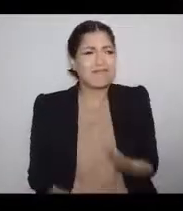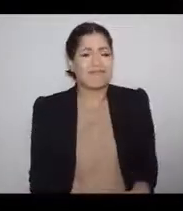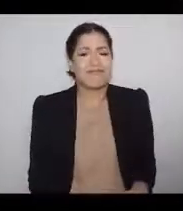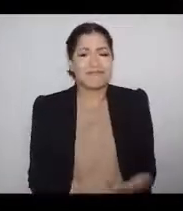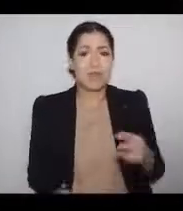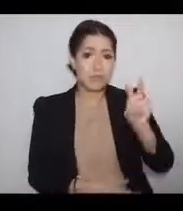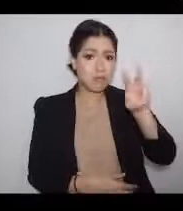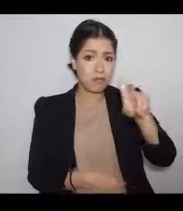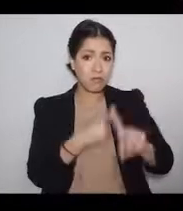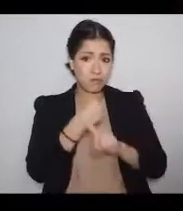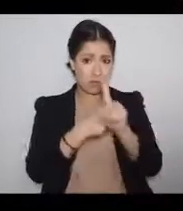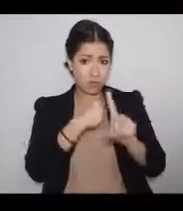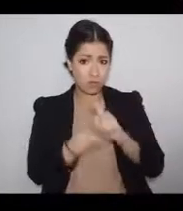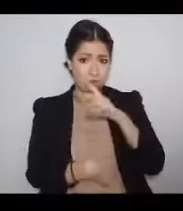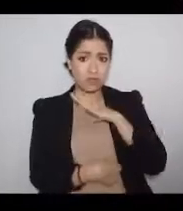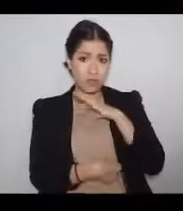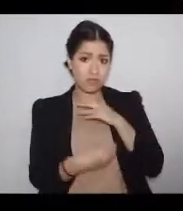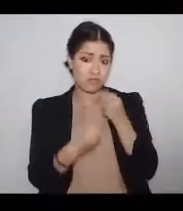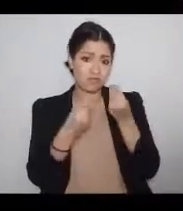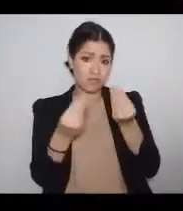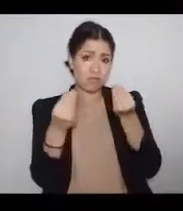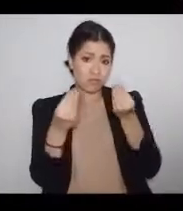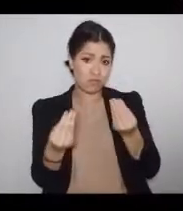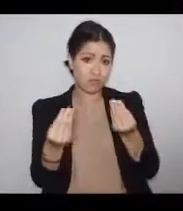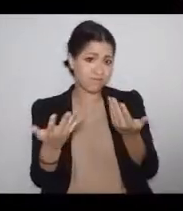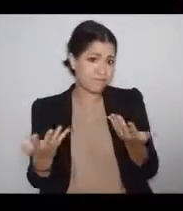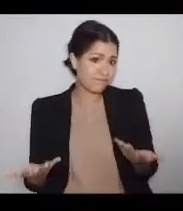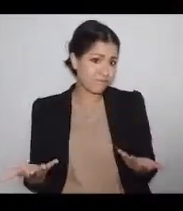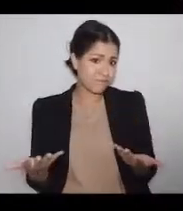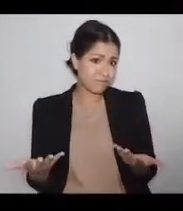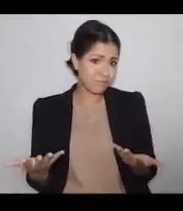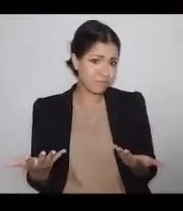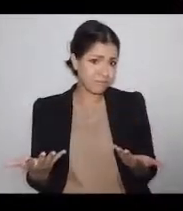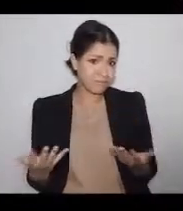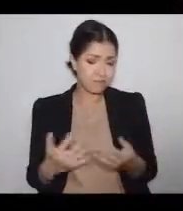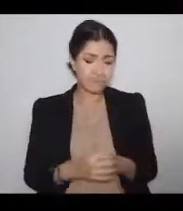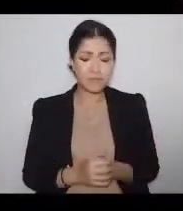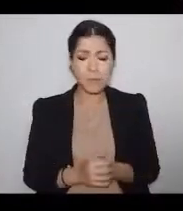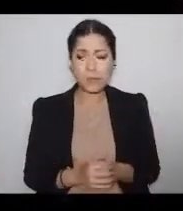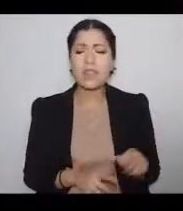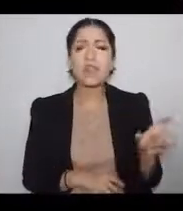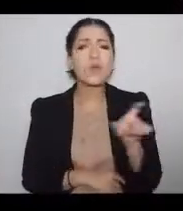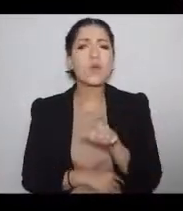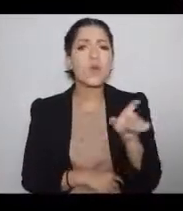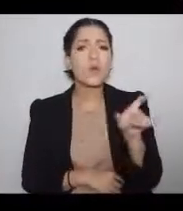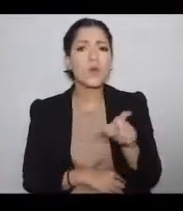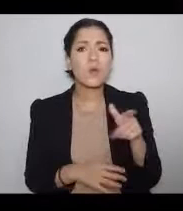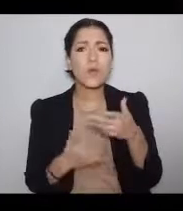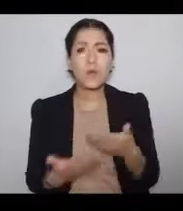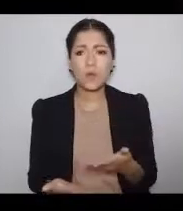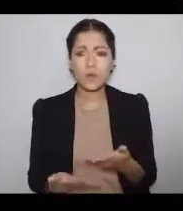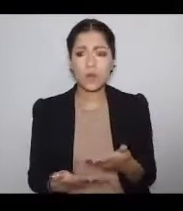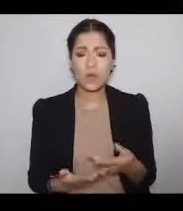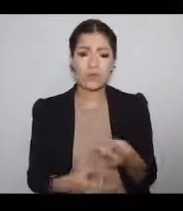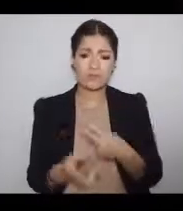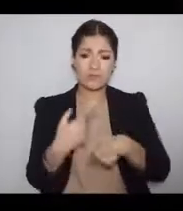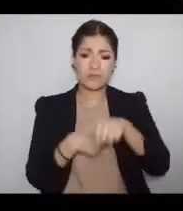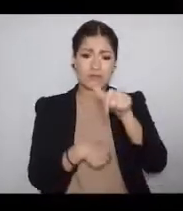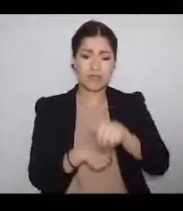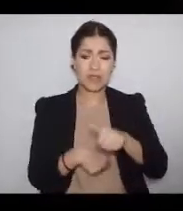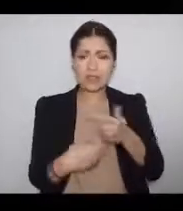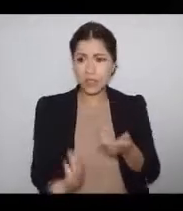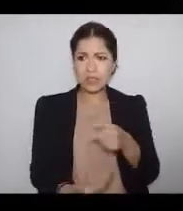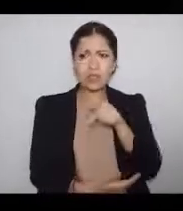no mierda. Te acepté con tus problemata. Es más, cuando llegaste a Vénate, te dije,